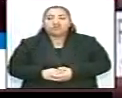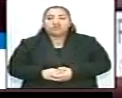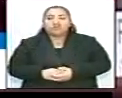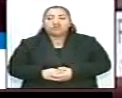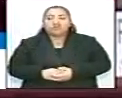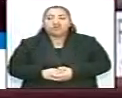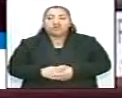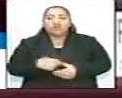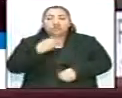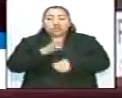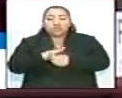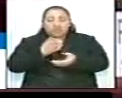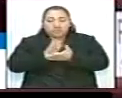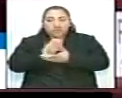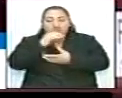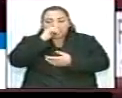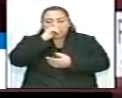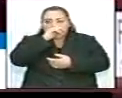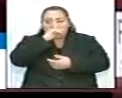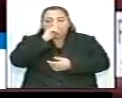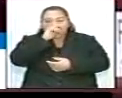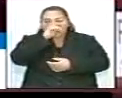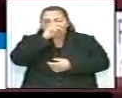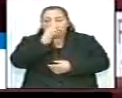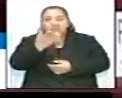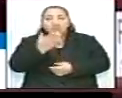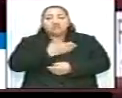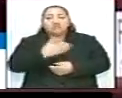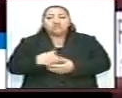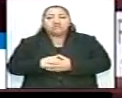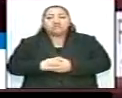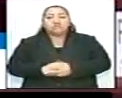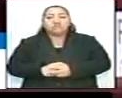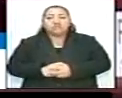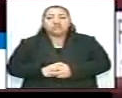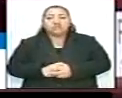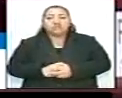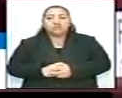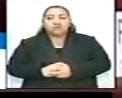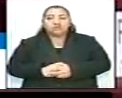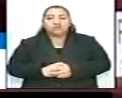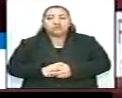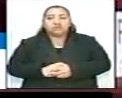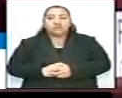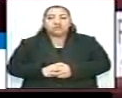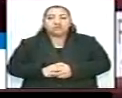aprobemos se cumplirá a cabalidad. Yo quiero, como pedido, presidente, tomando en cuenta que